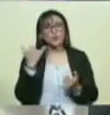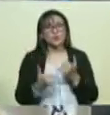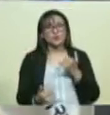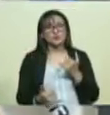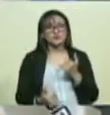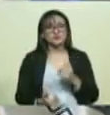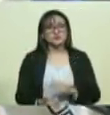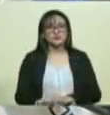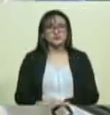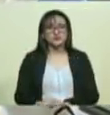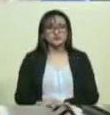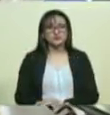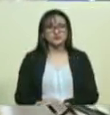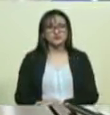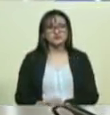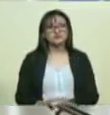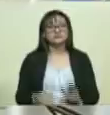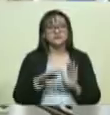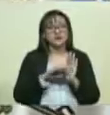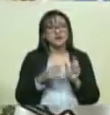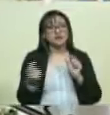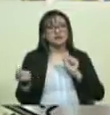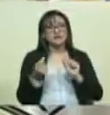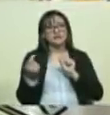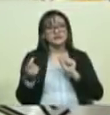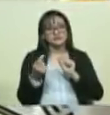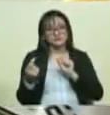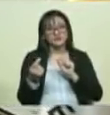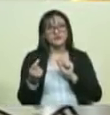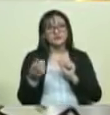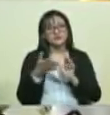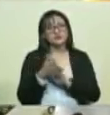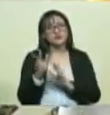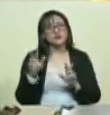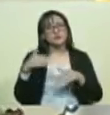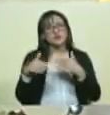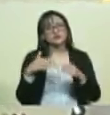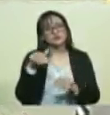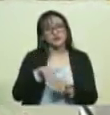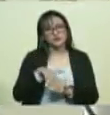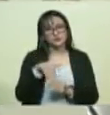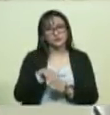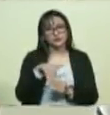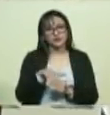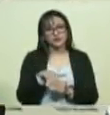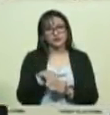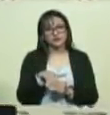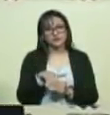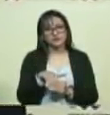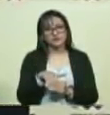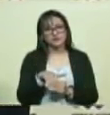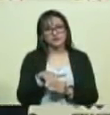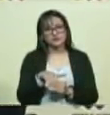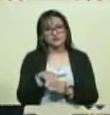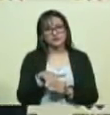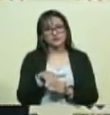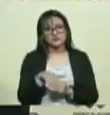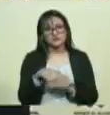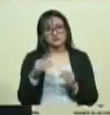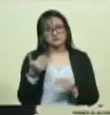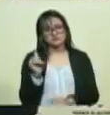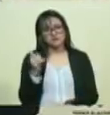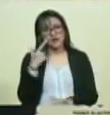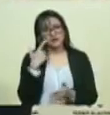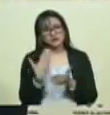sobre aspectos concretos que estaban en discusión en relación con el proceso electoral. En concreto, sobre la existencia